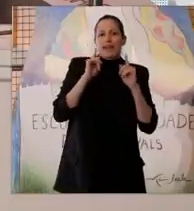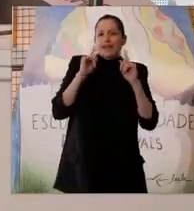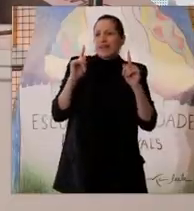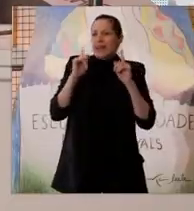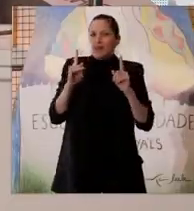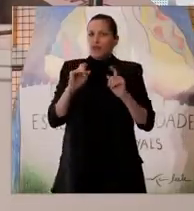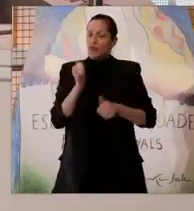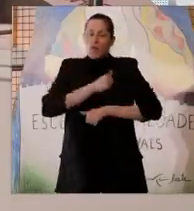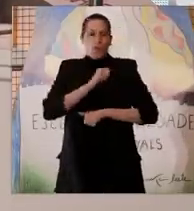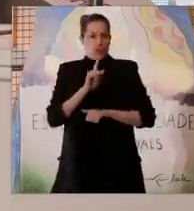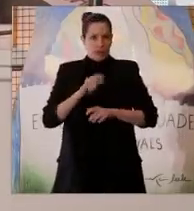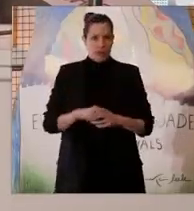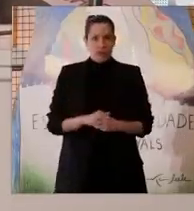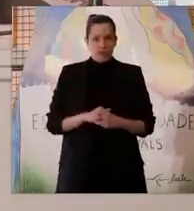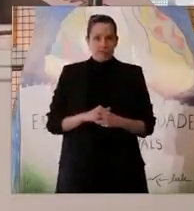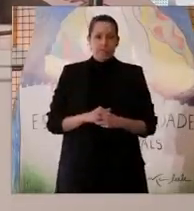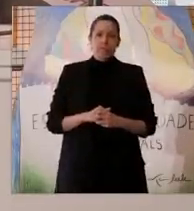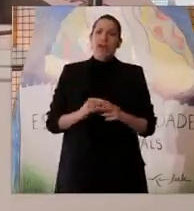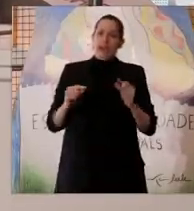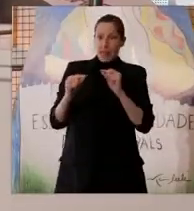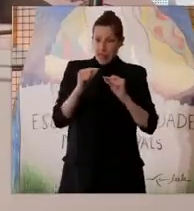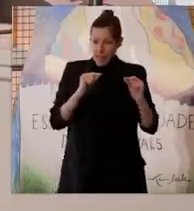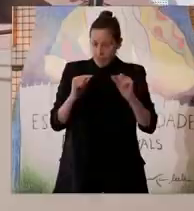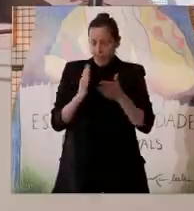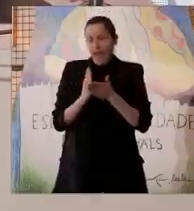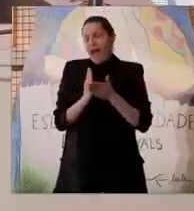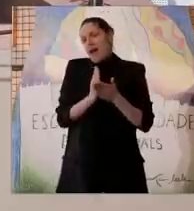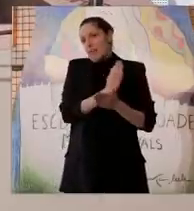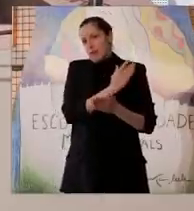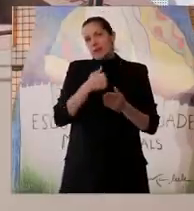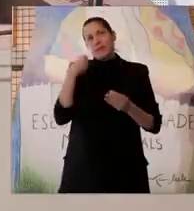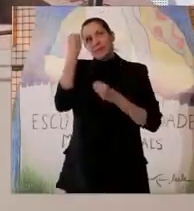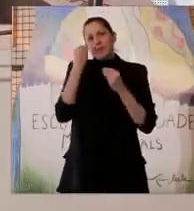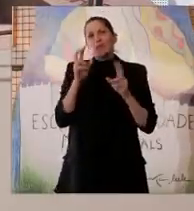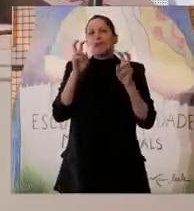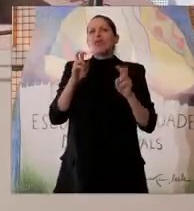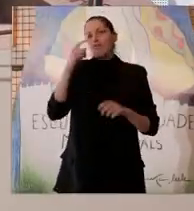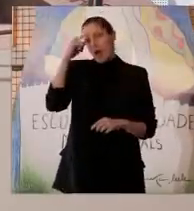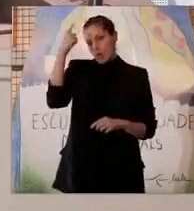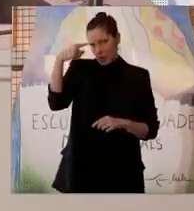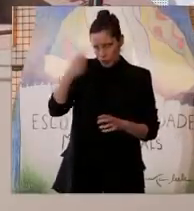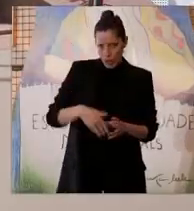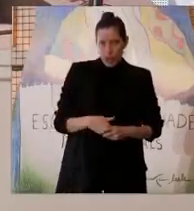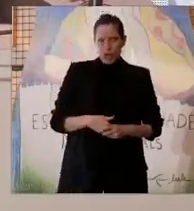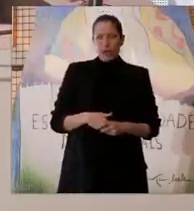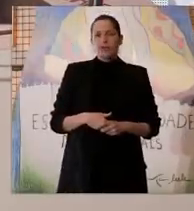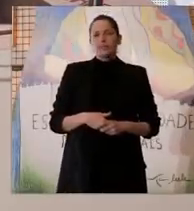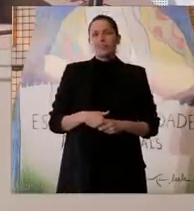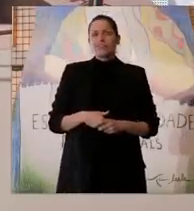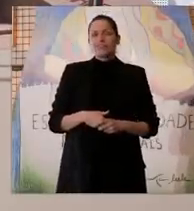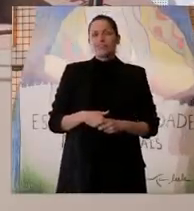de ese debate creo que es un tema cultural sobre la concepción y sobre la libertad